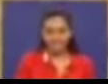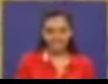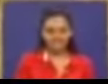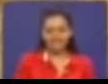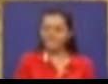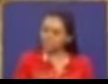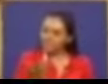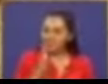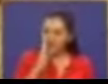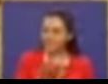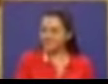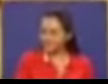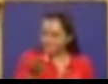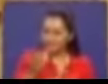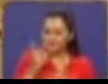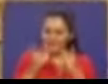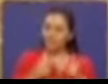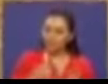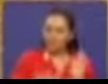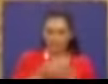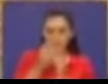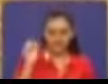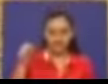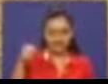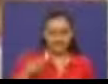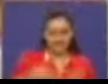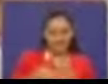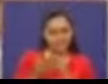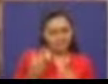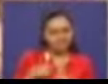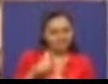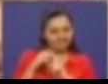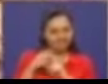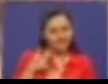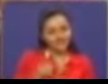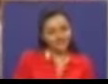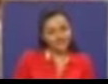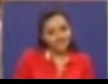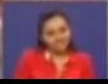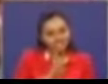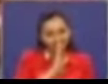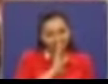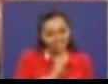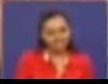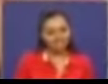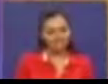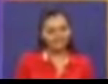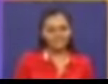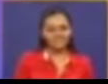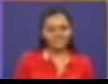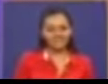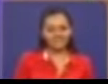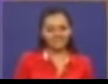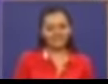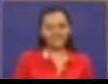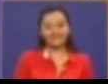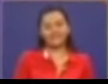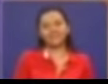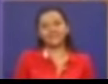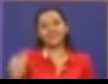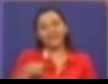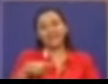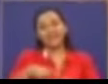Atiéndamelo al muchacho, por favor. Vamos a ir para poder visitar ese sector. Presidente, tienes que justamente... sacártela como torero. No hay